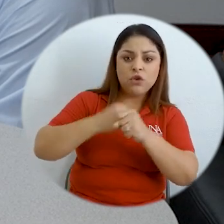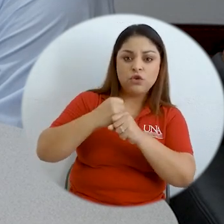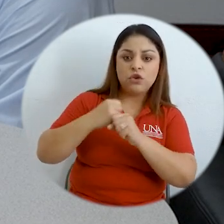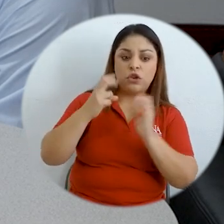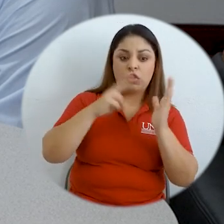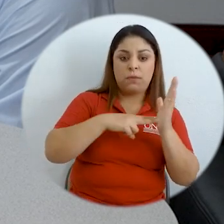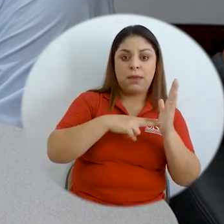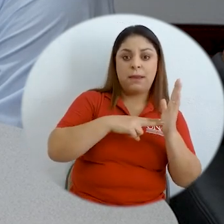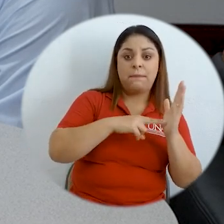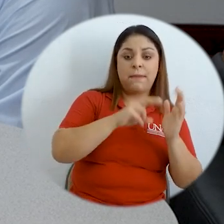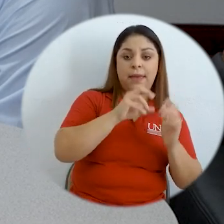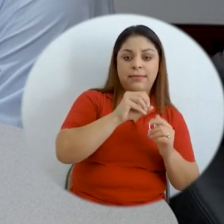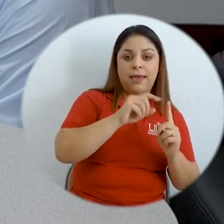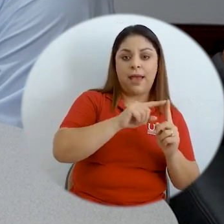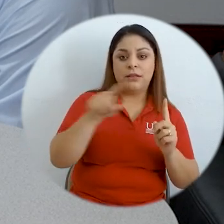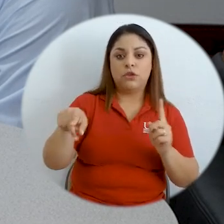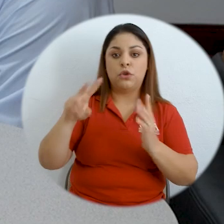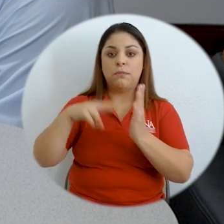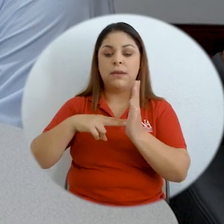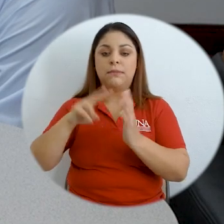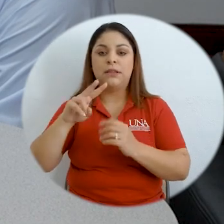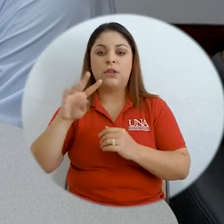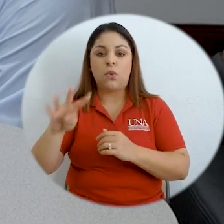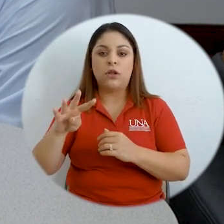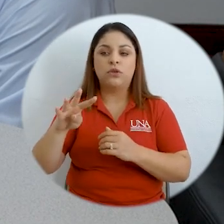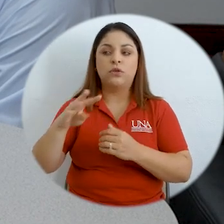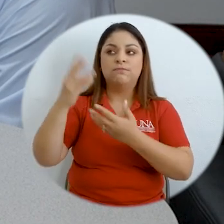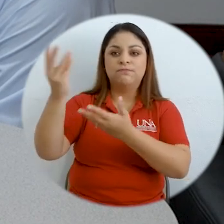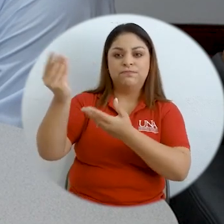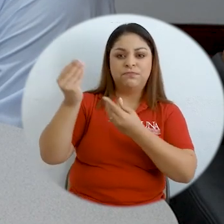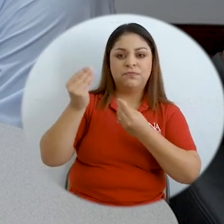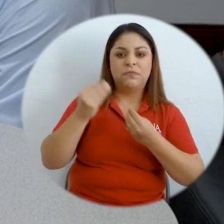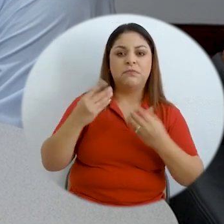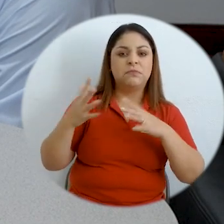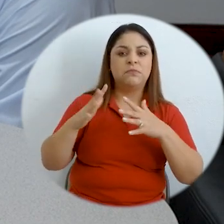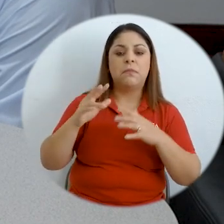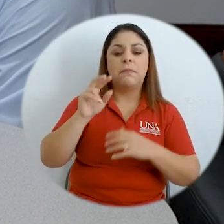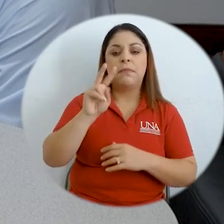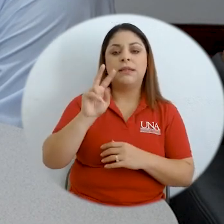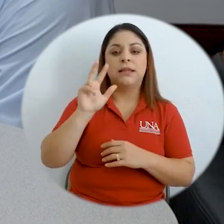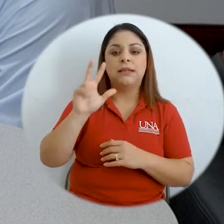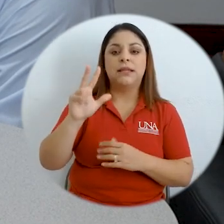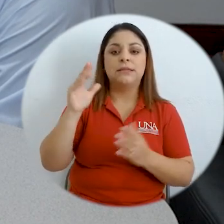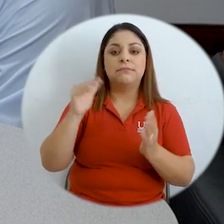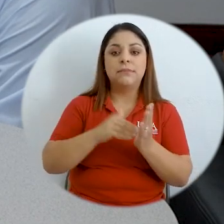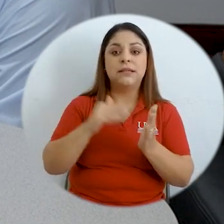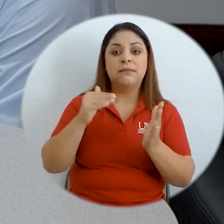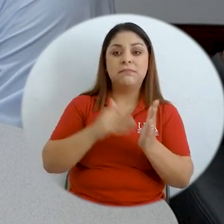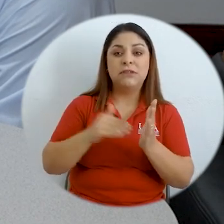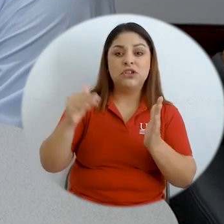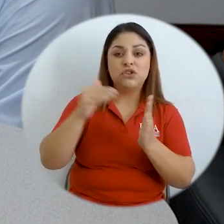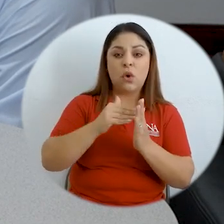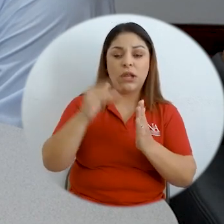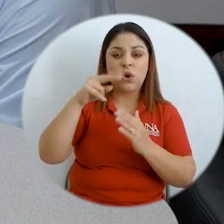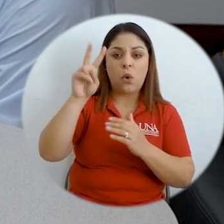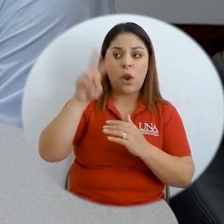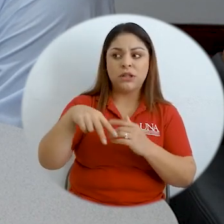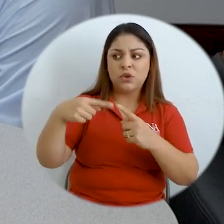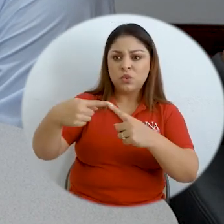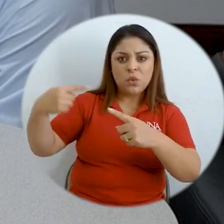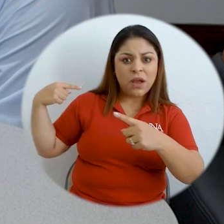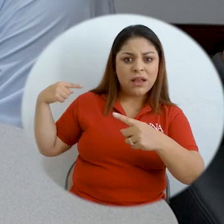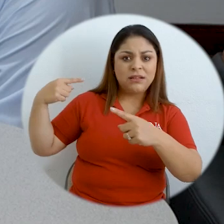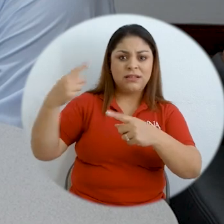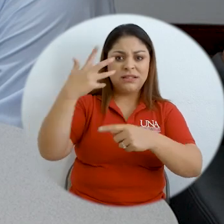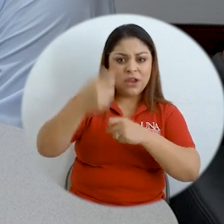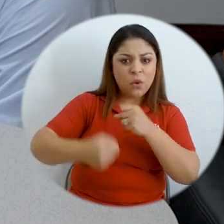el 2024, poco más de 23,000 millones de colones durante todos estos 5